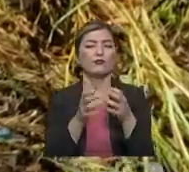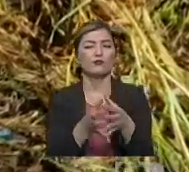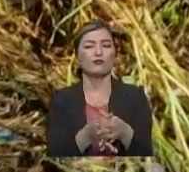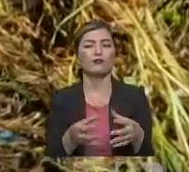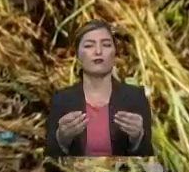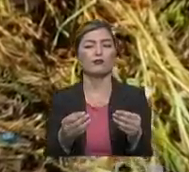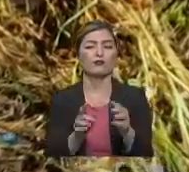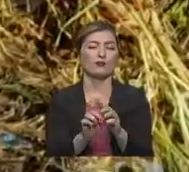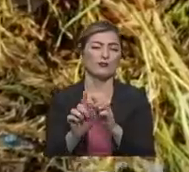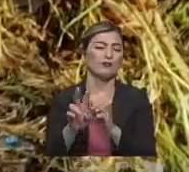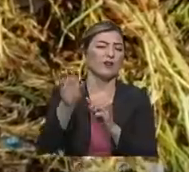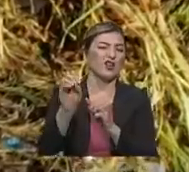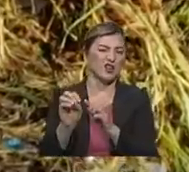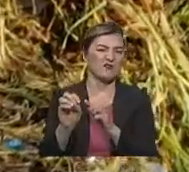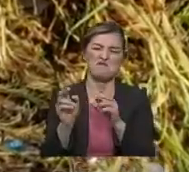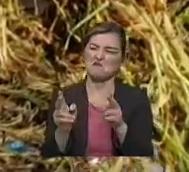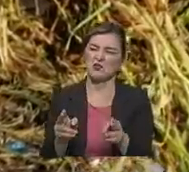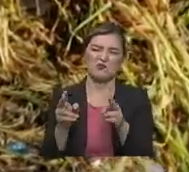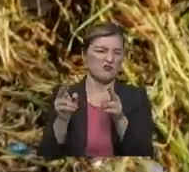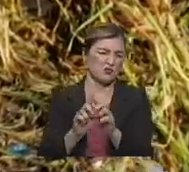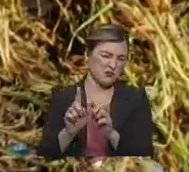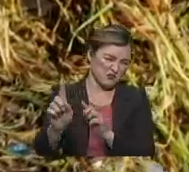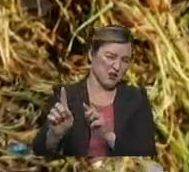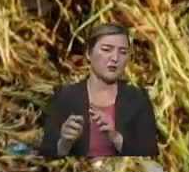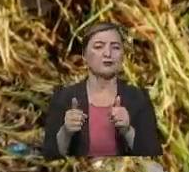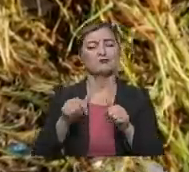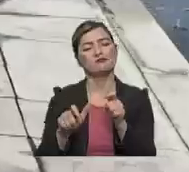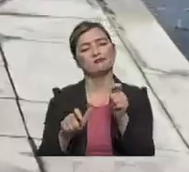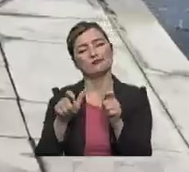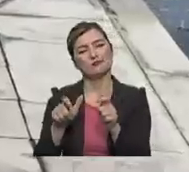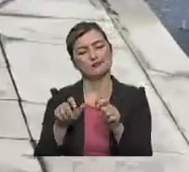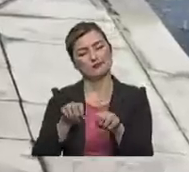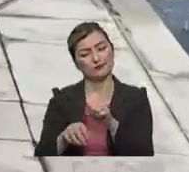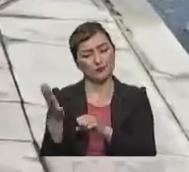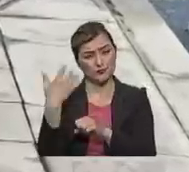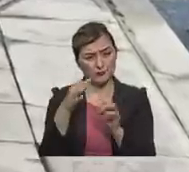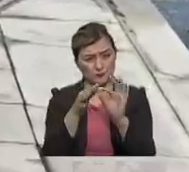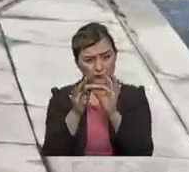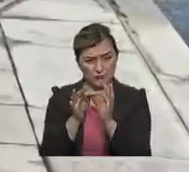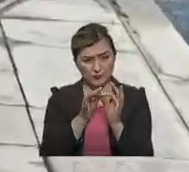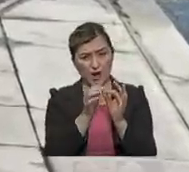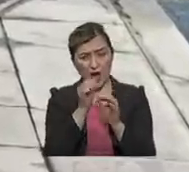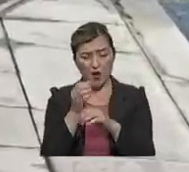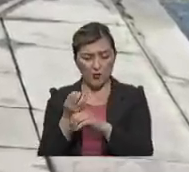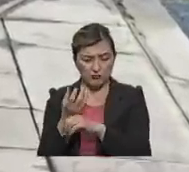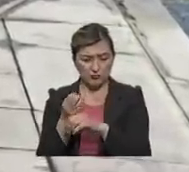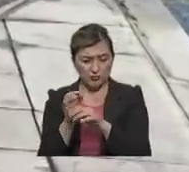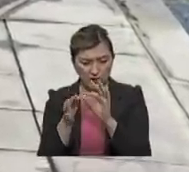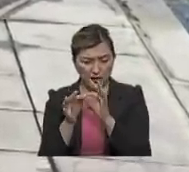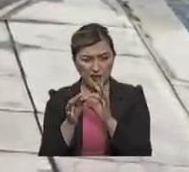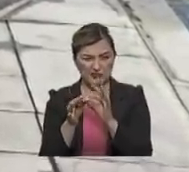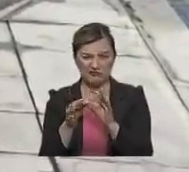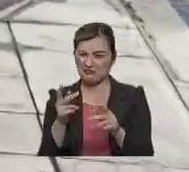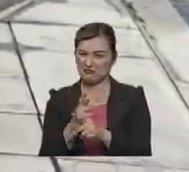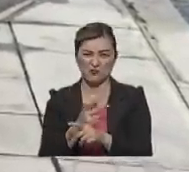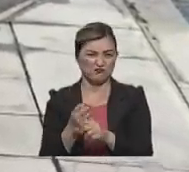kilómetros más al norte ocurre similar situación. Los vecinos de Agua Clara señalan que la vía quedó en mal estado por la reparación de una fuga de agua en su sector. Sin embargo,